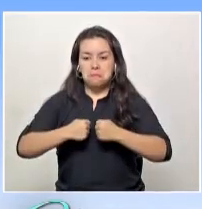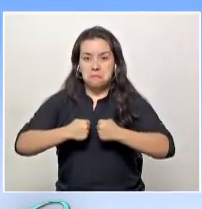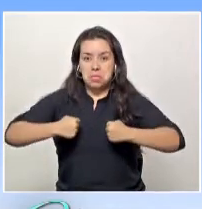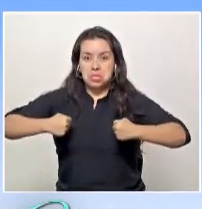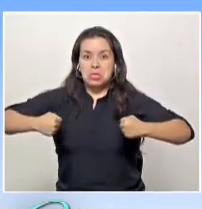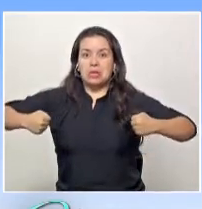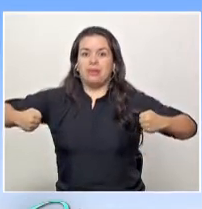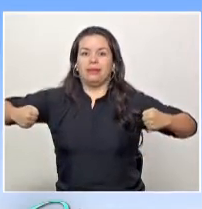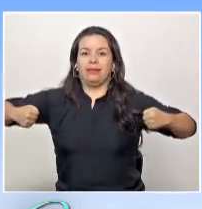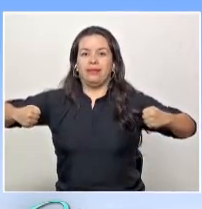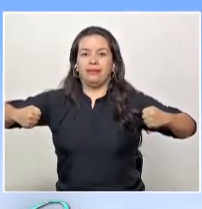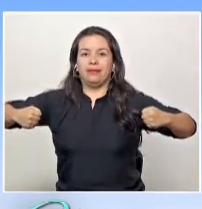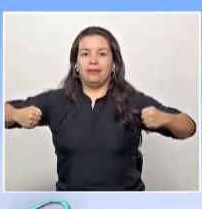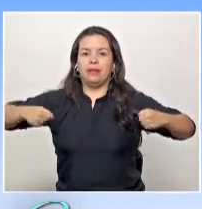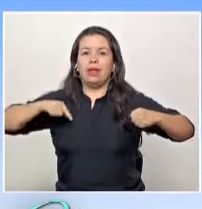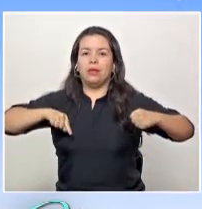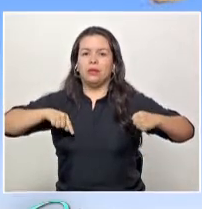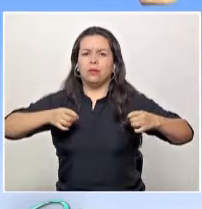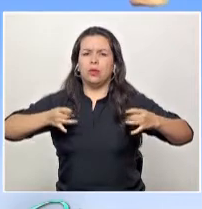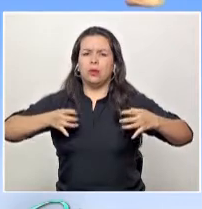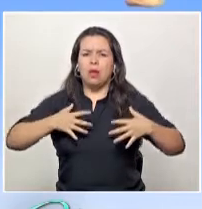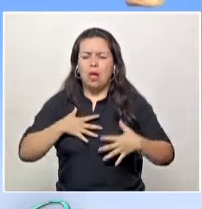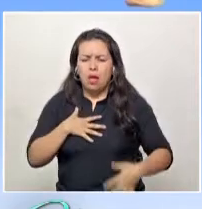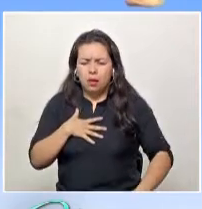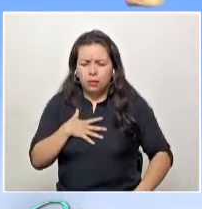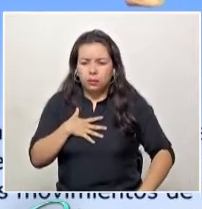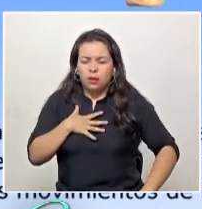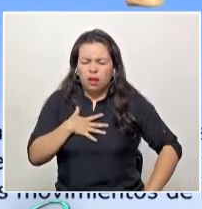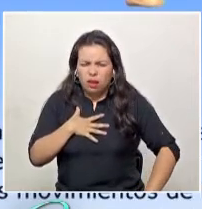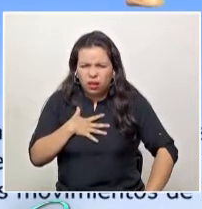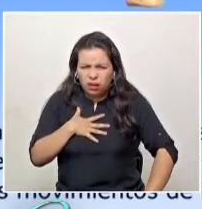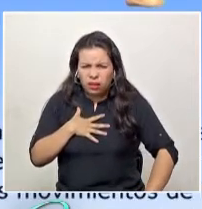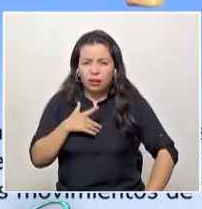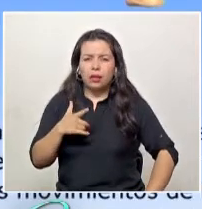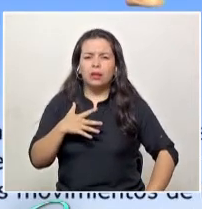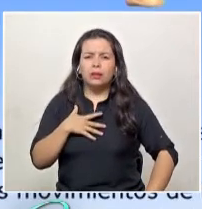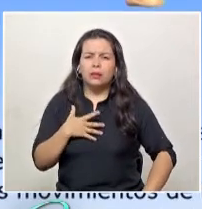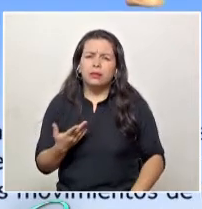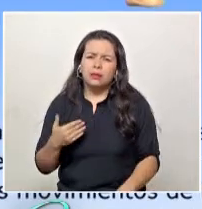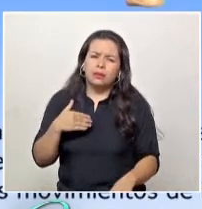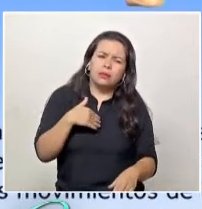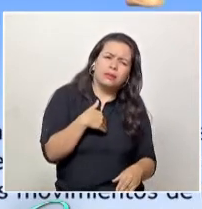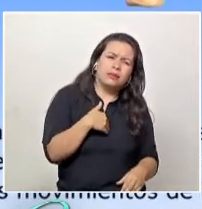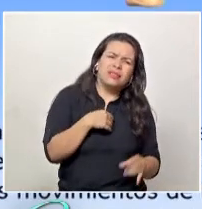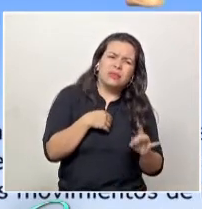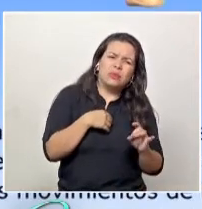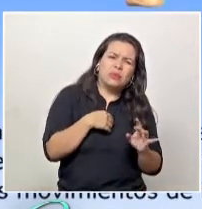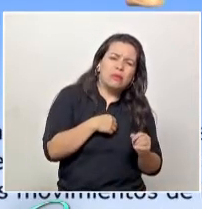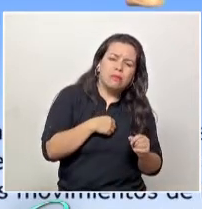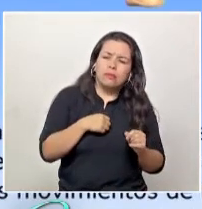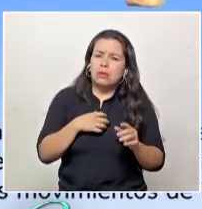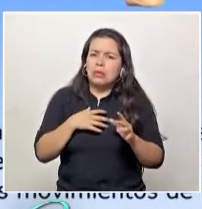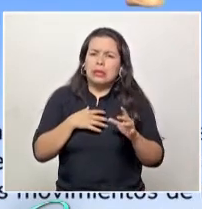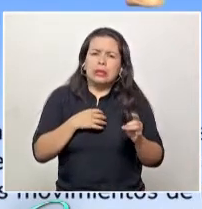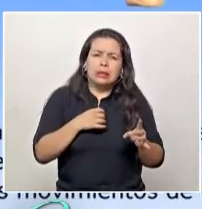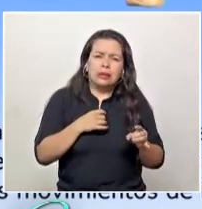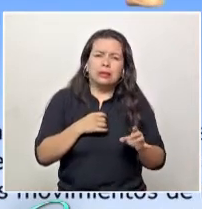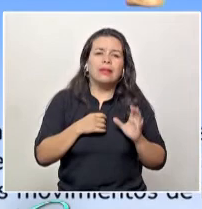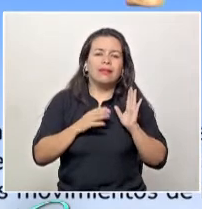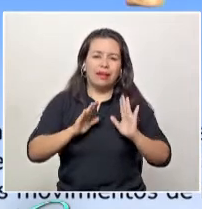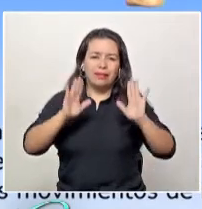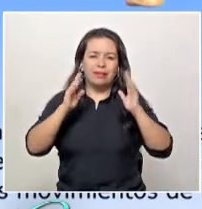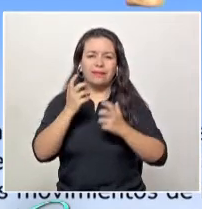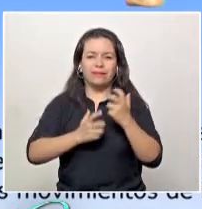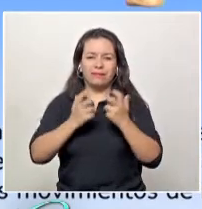dilata. Y eso causa dolor. Entonces, ¿qué hace? Él esquiva y duerme para un solo lado. Así es que funciona el